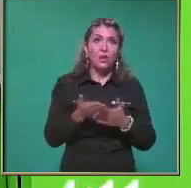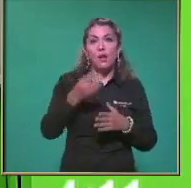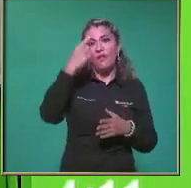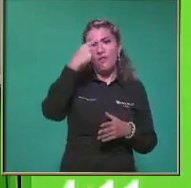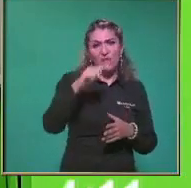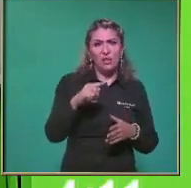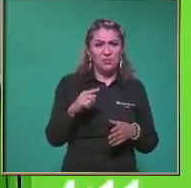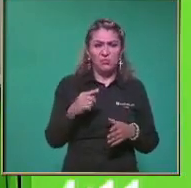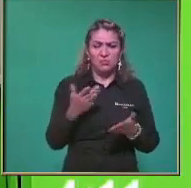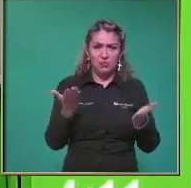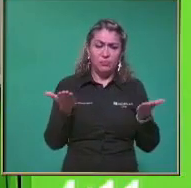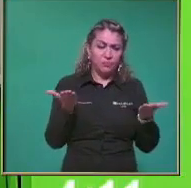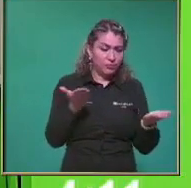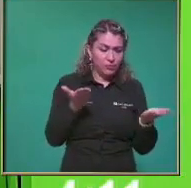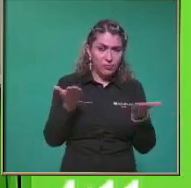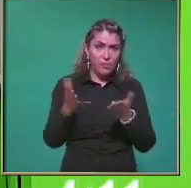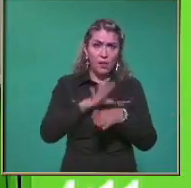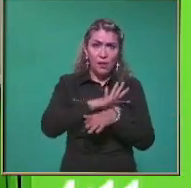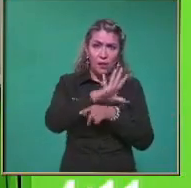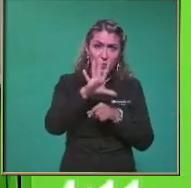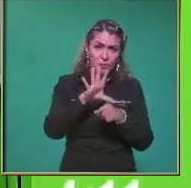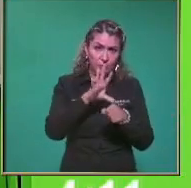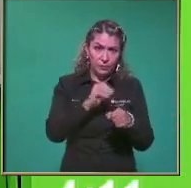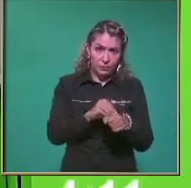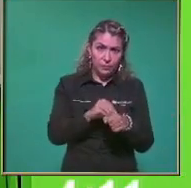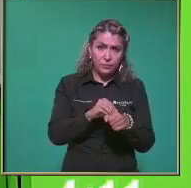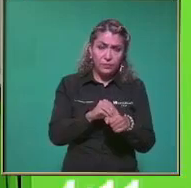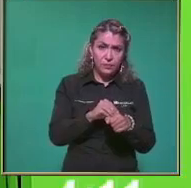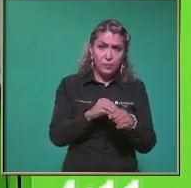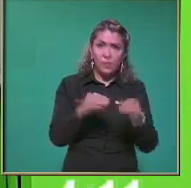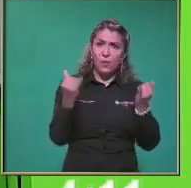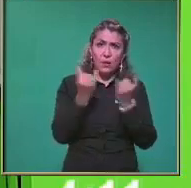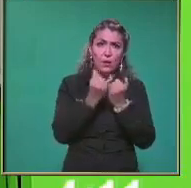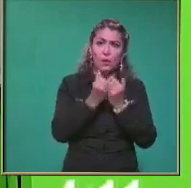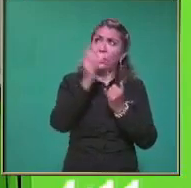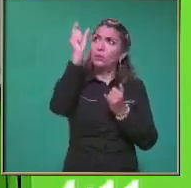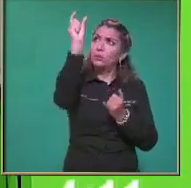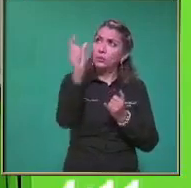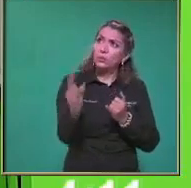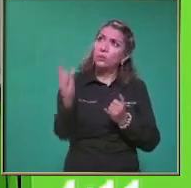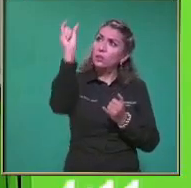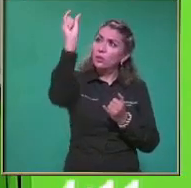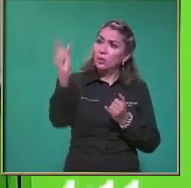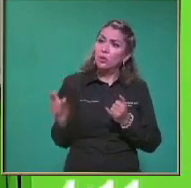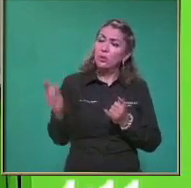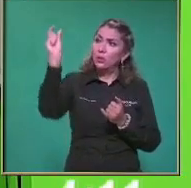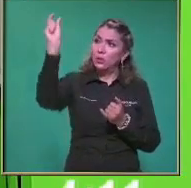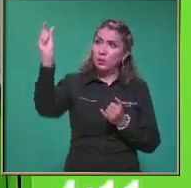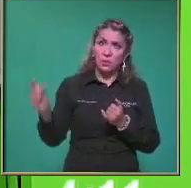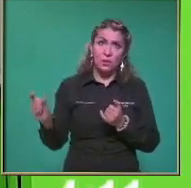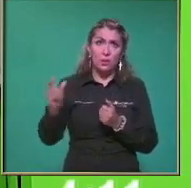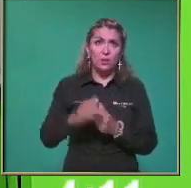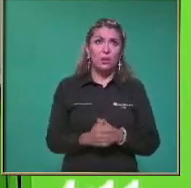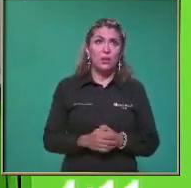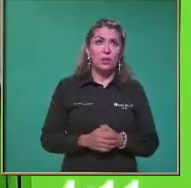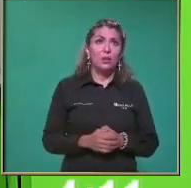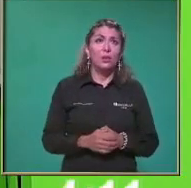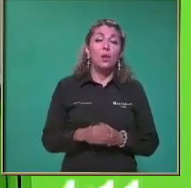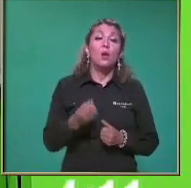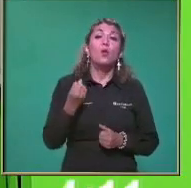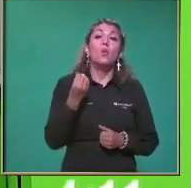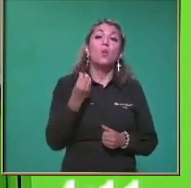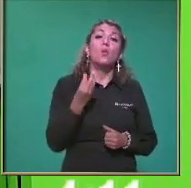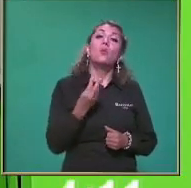fácil y sencilla, es completar los decimales para que tengan la misma cantidad. Es decir, me fijo cuántas decimales